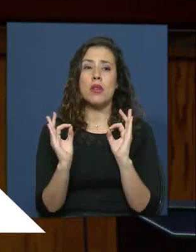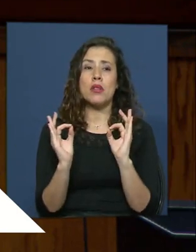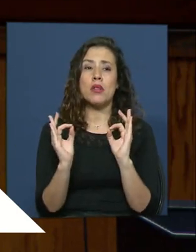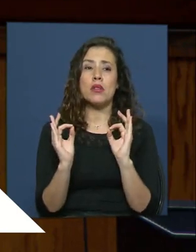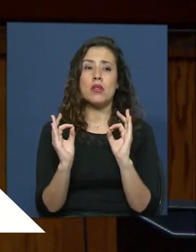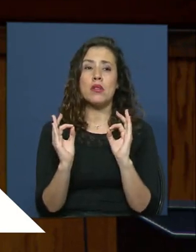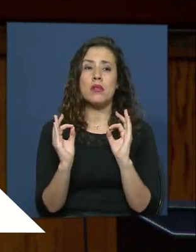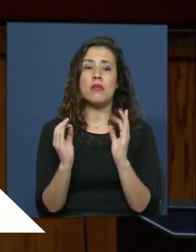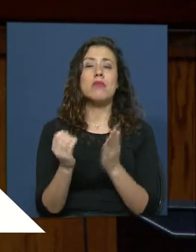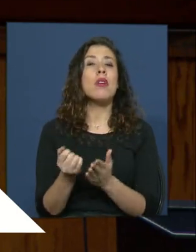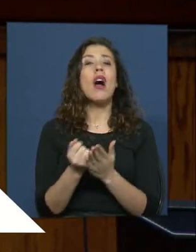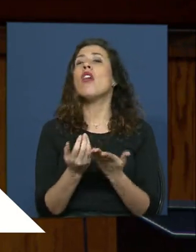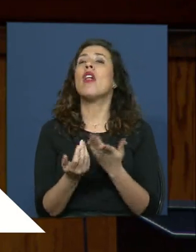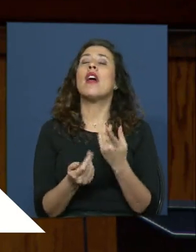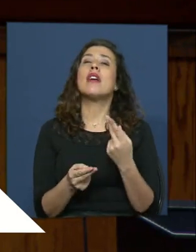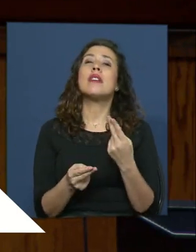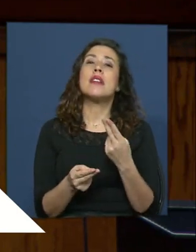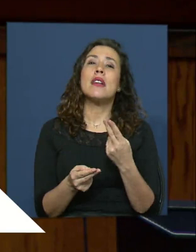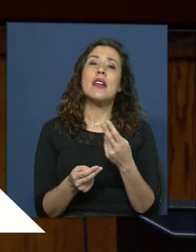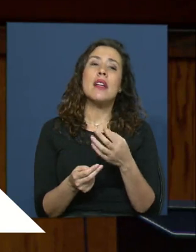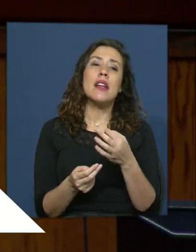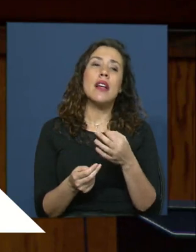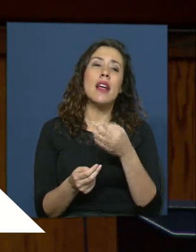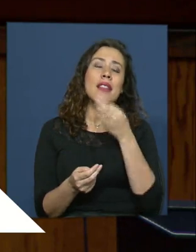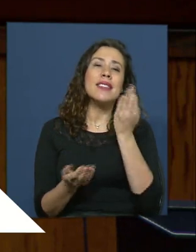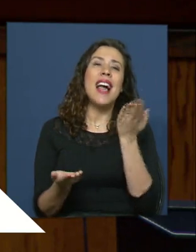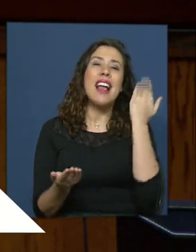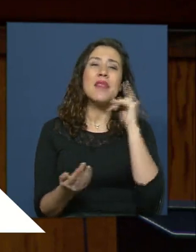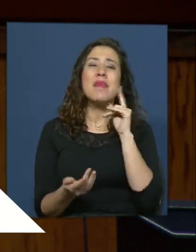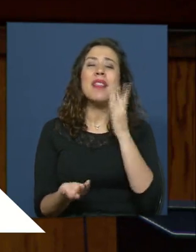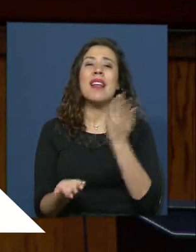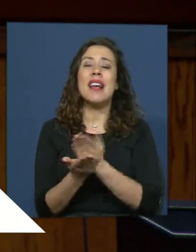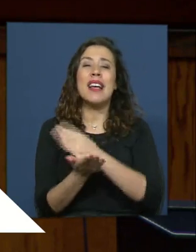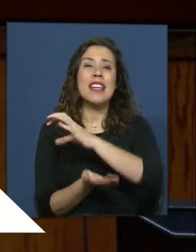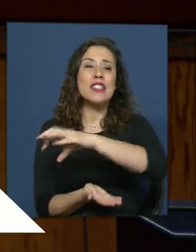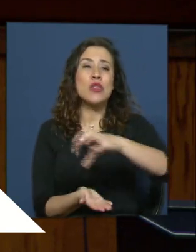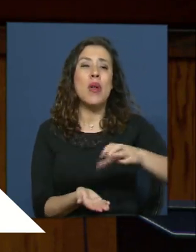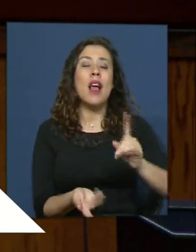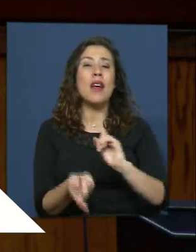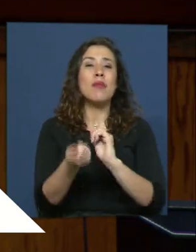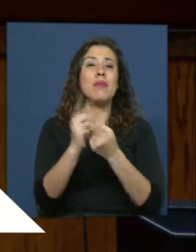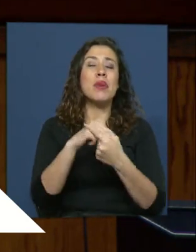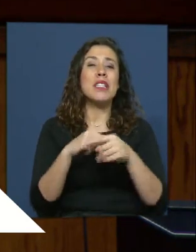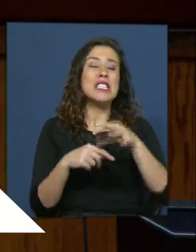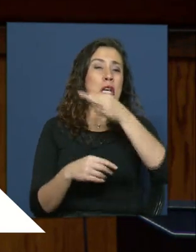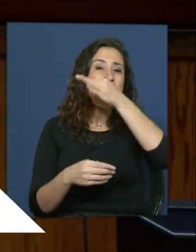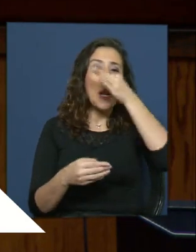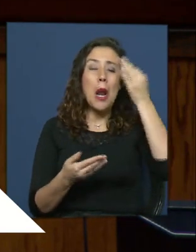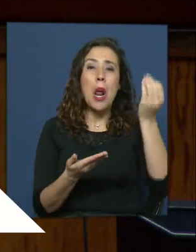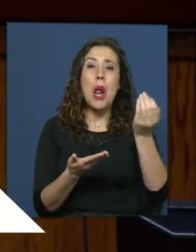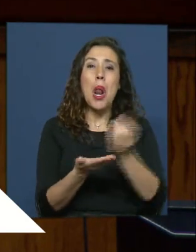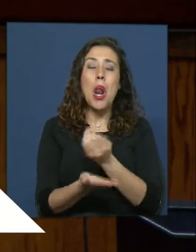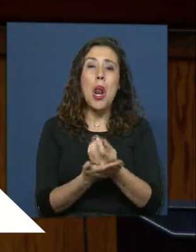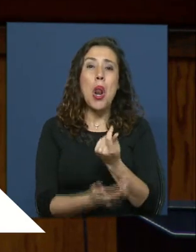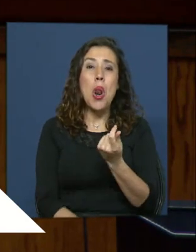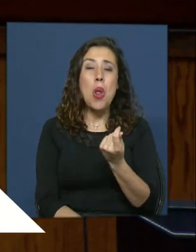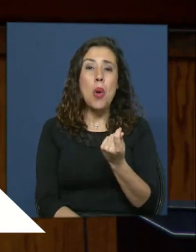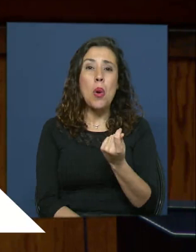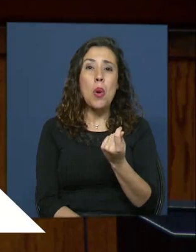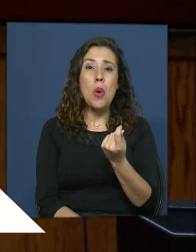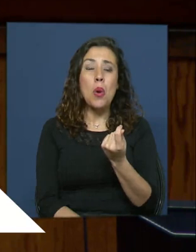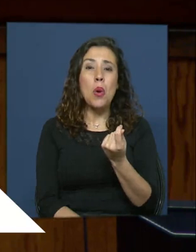mentiz de lo que se decía, que los establecimientos que pasaban a ser sin fines de lucro para terminar el